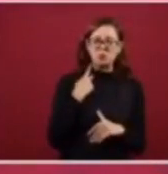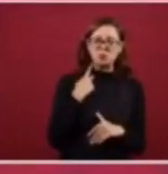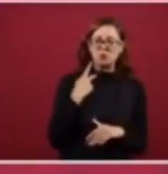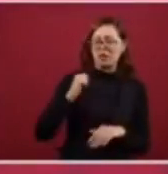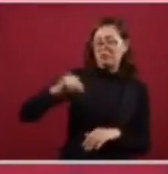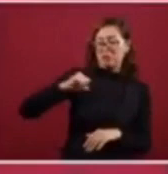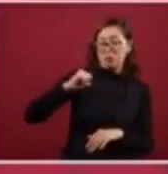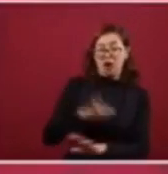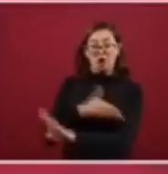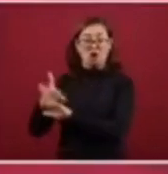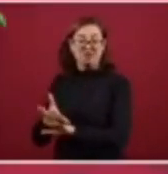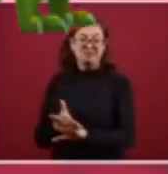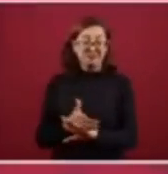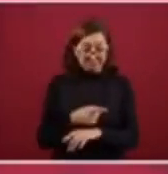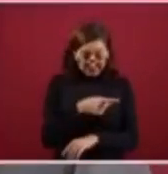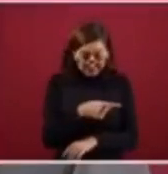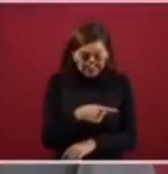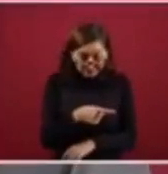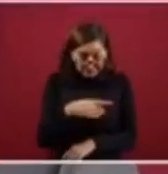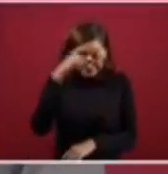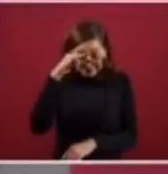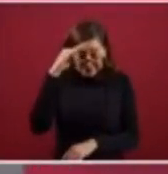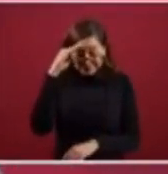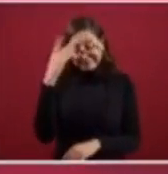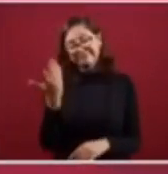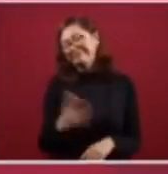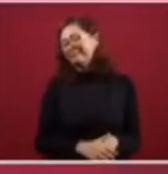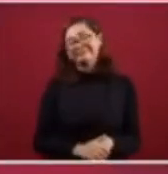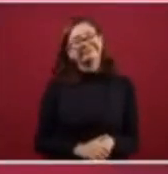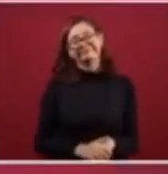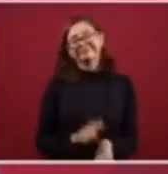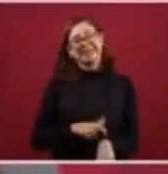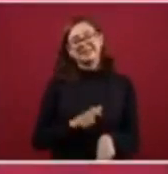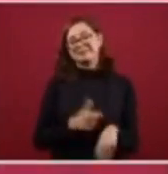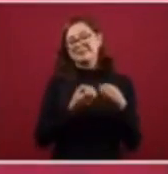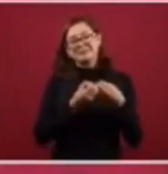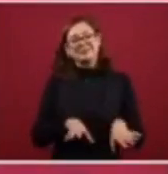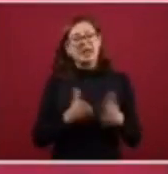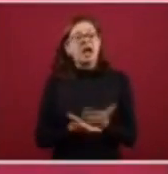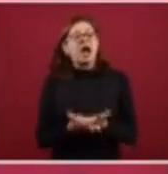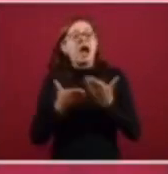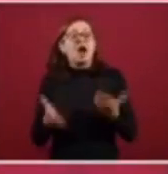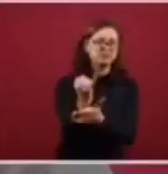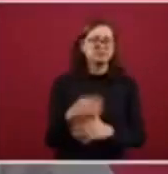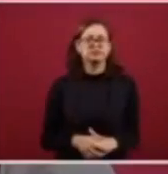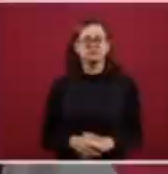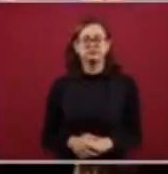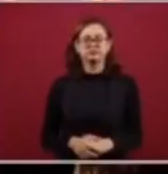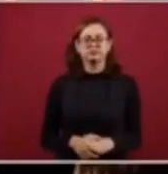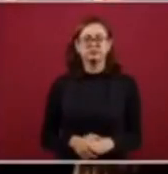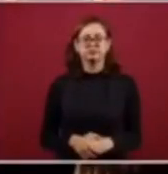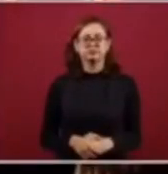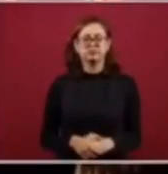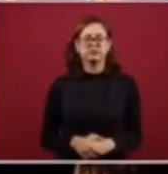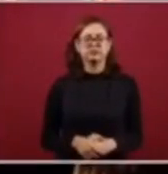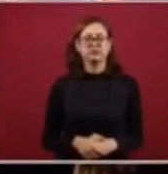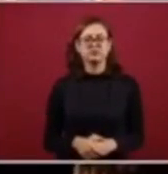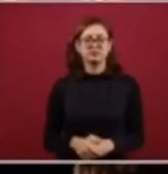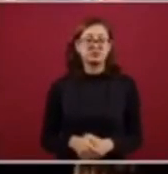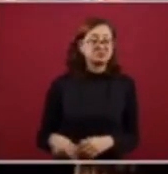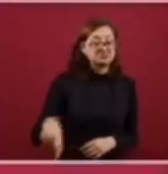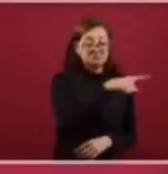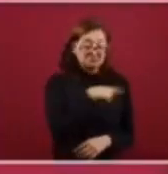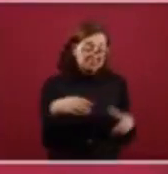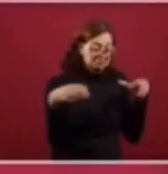a la antigüita. Los que no han entendido que esto ya cambió, hay que avisarles. No sirven los